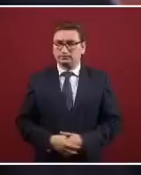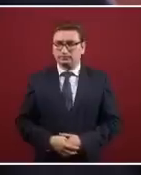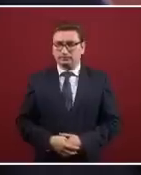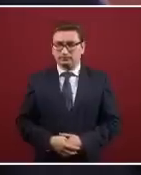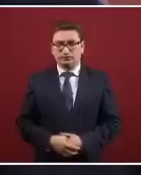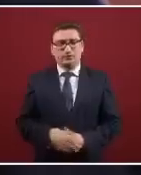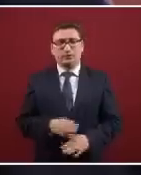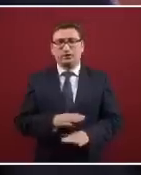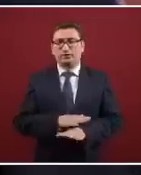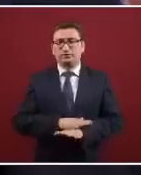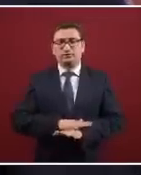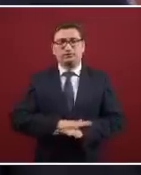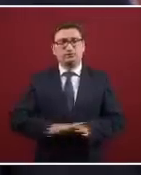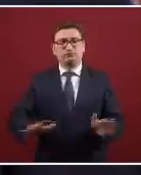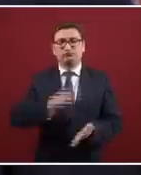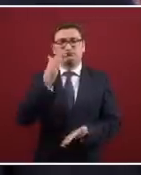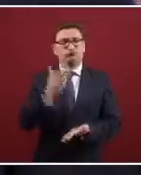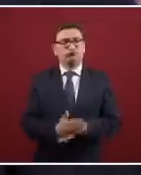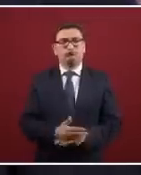Pues ya no es así.